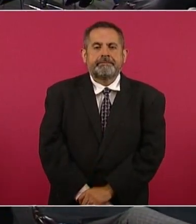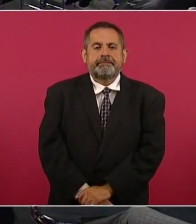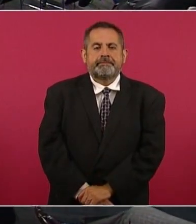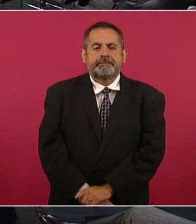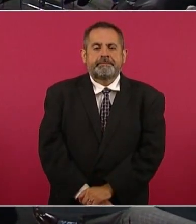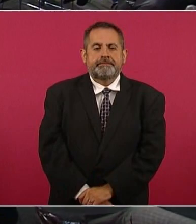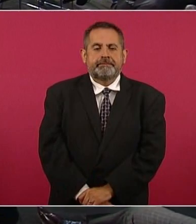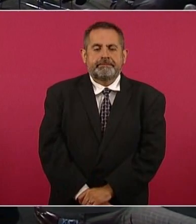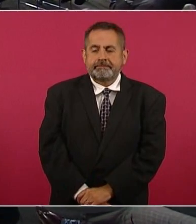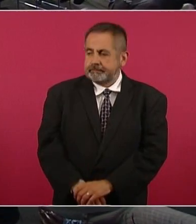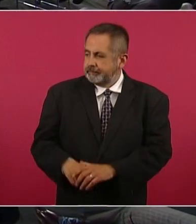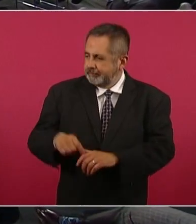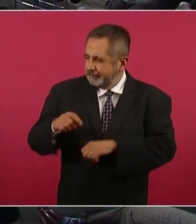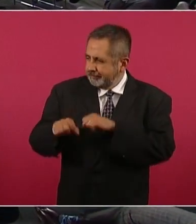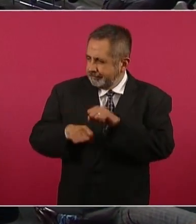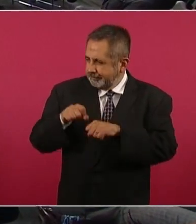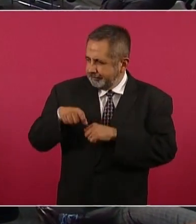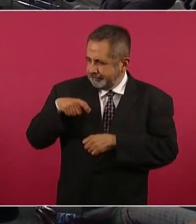El de la bicicleta es